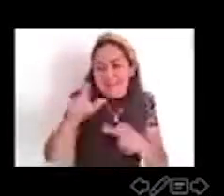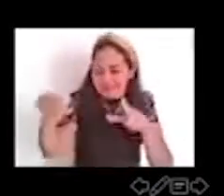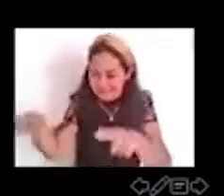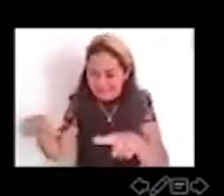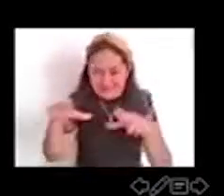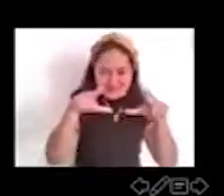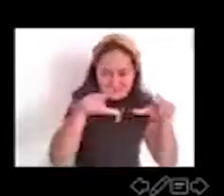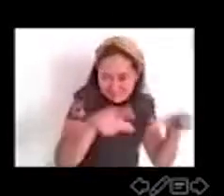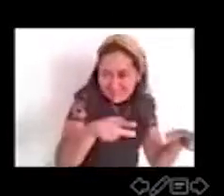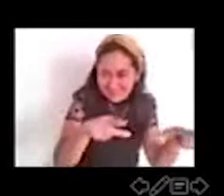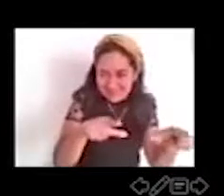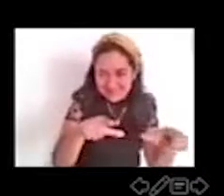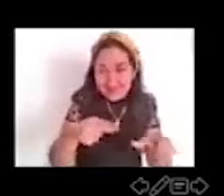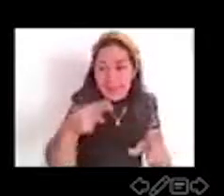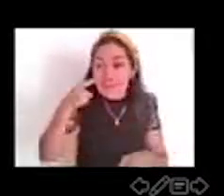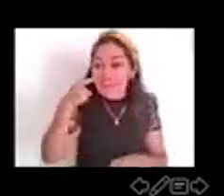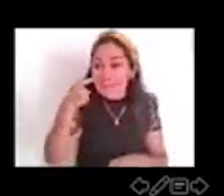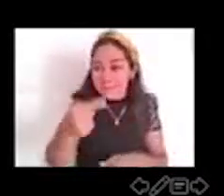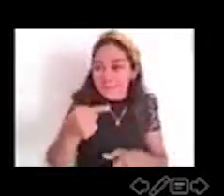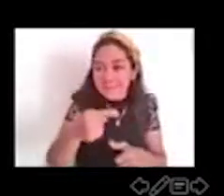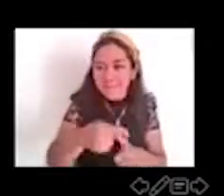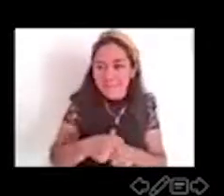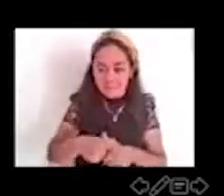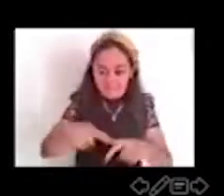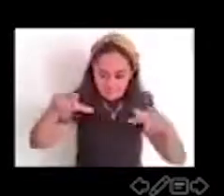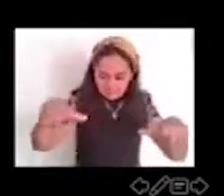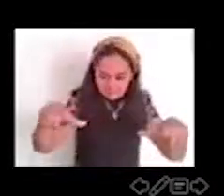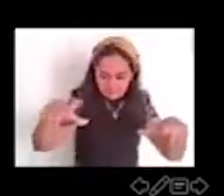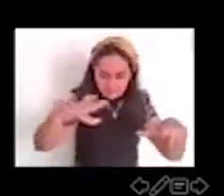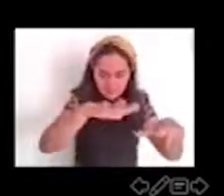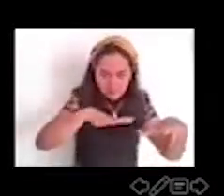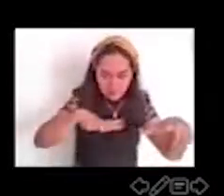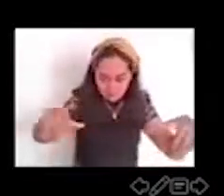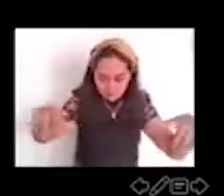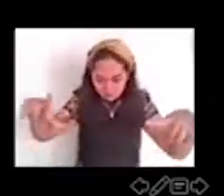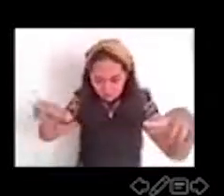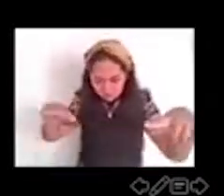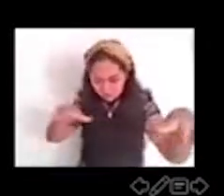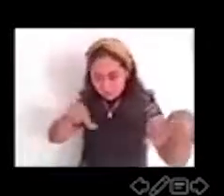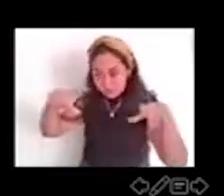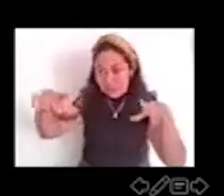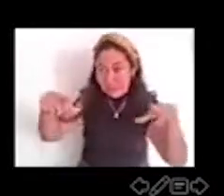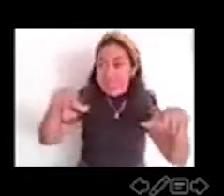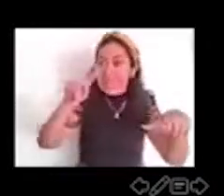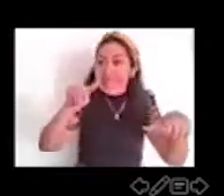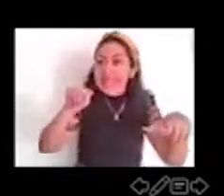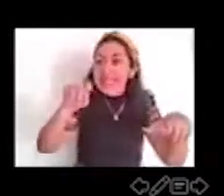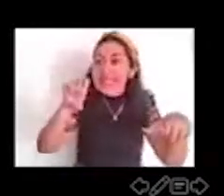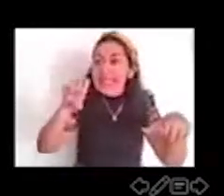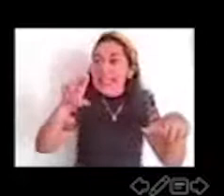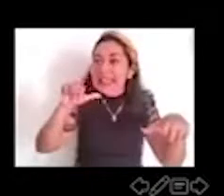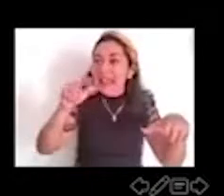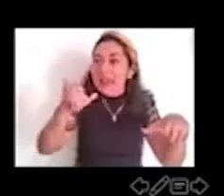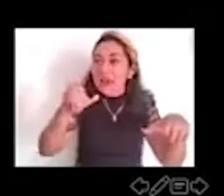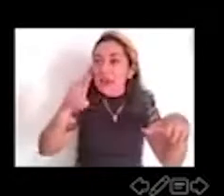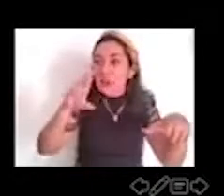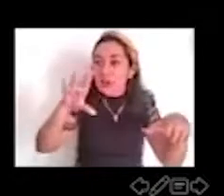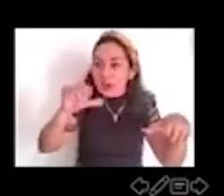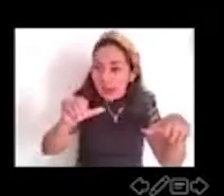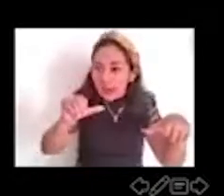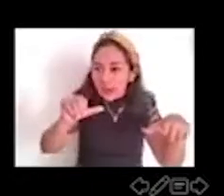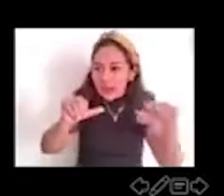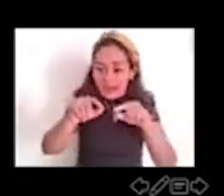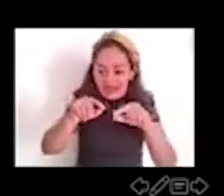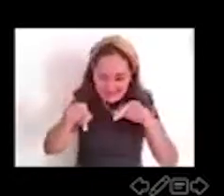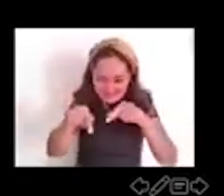a la sazón la visual de Tenayuca a uno de los islotes, ¿no? A Tlatelolco, a Tenochtitlan,